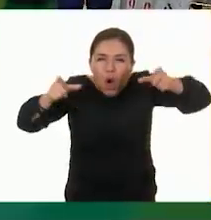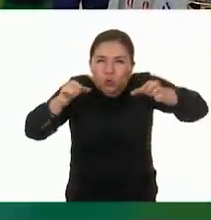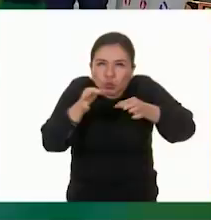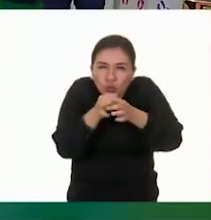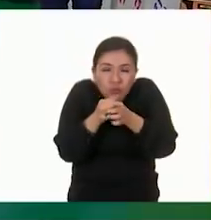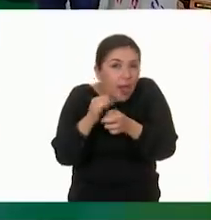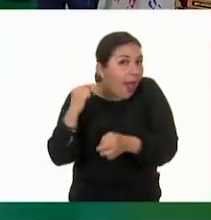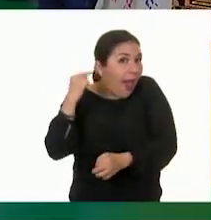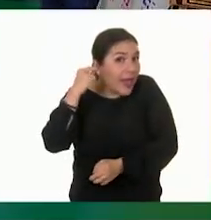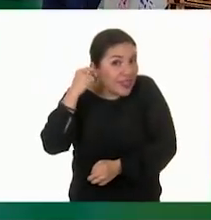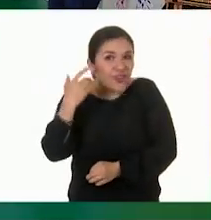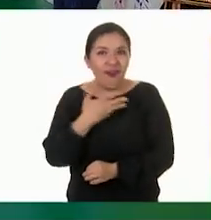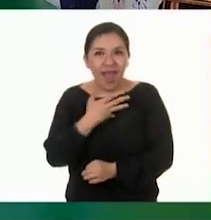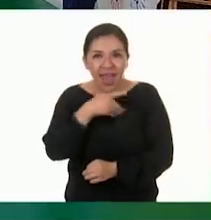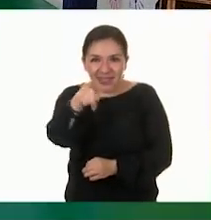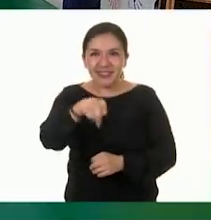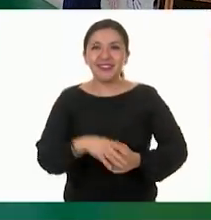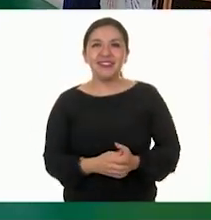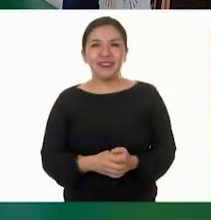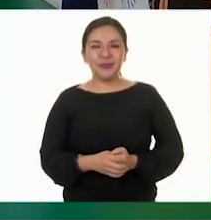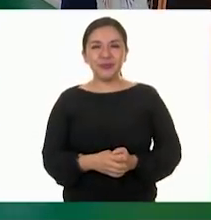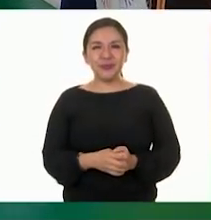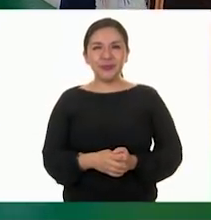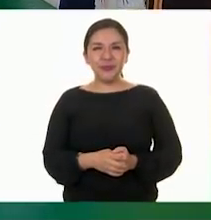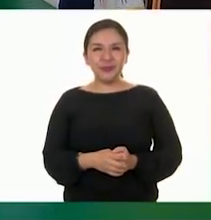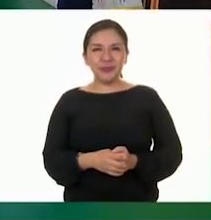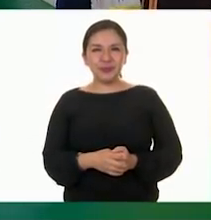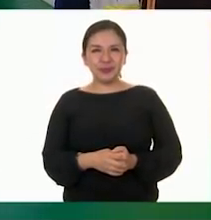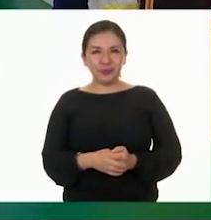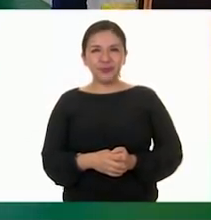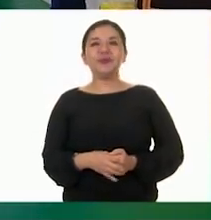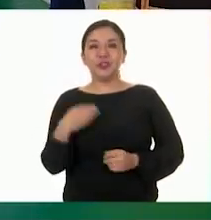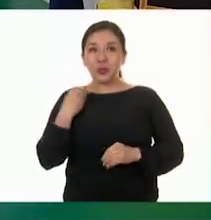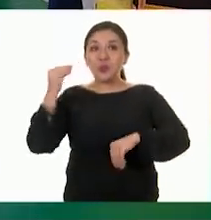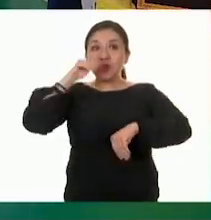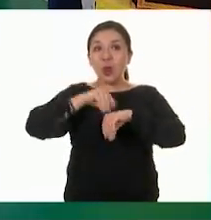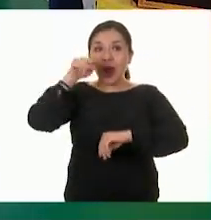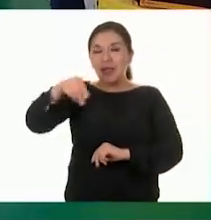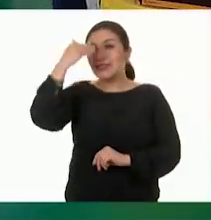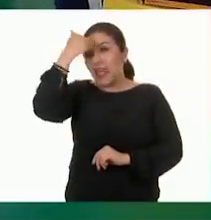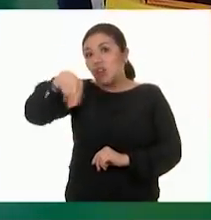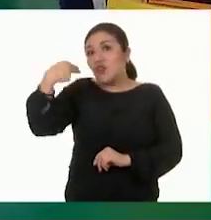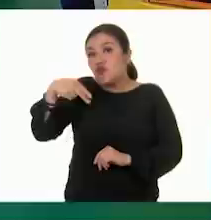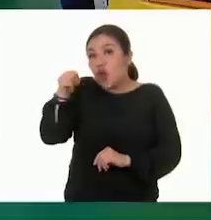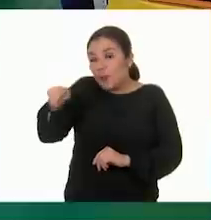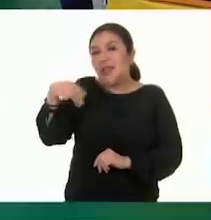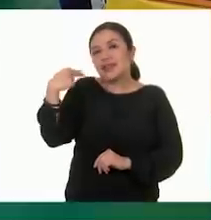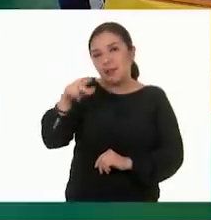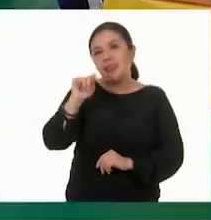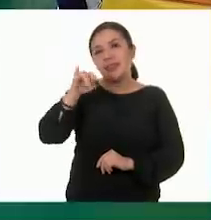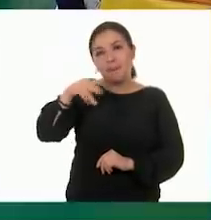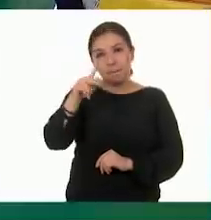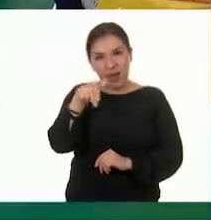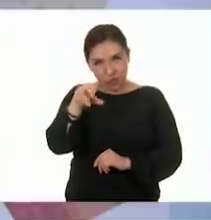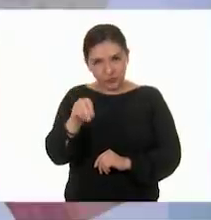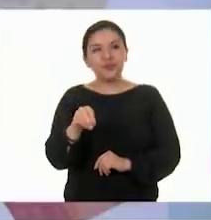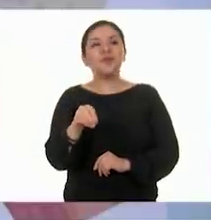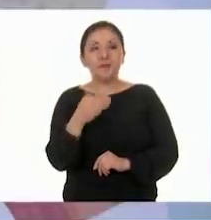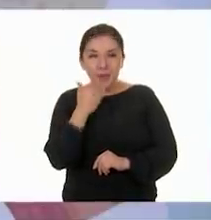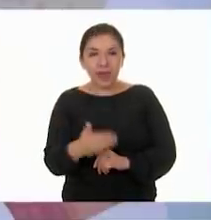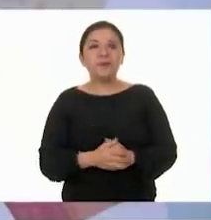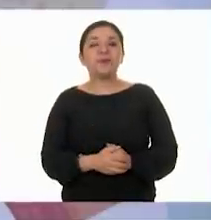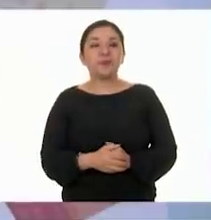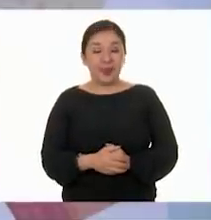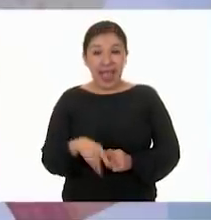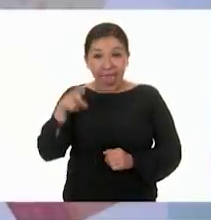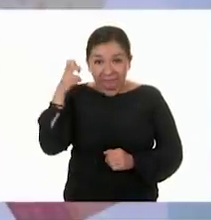Aquí tenemos nuestro tímpano. Lo voy a poner aquí para que sepamos que es esta membrana, ¿ok? Ok. Ahora, decíamos que